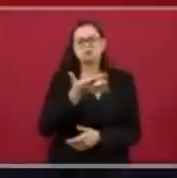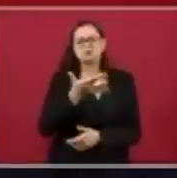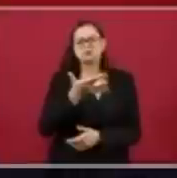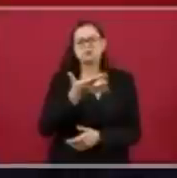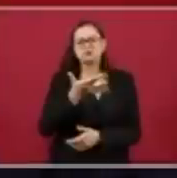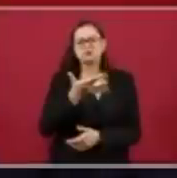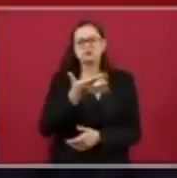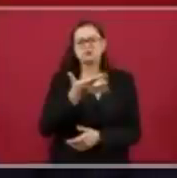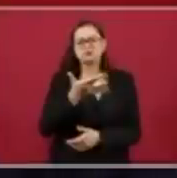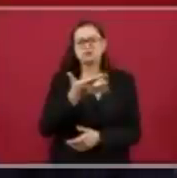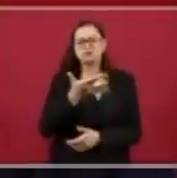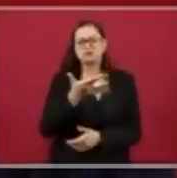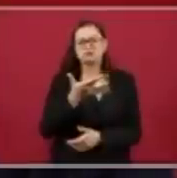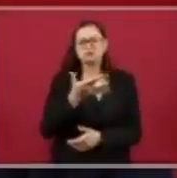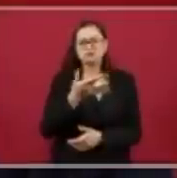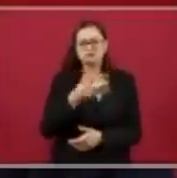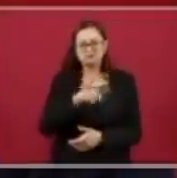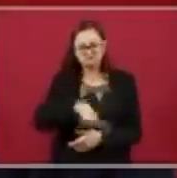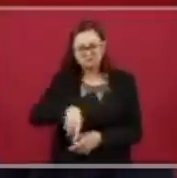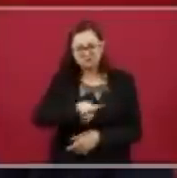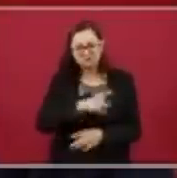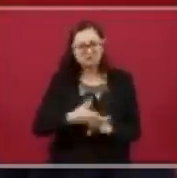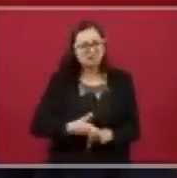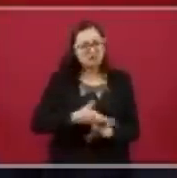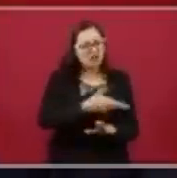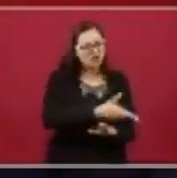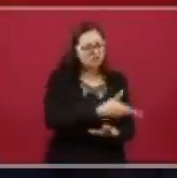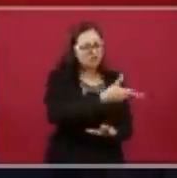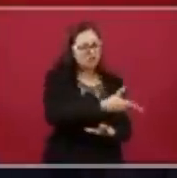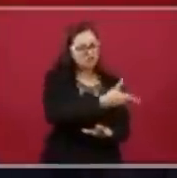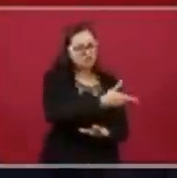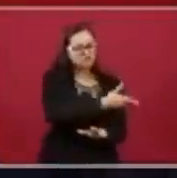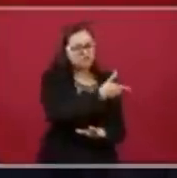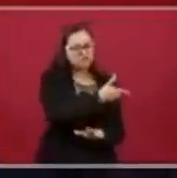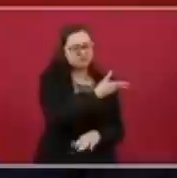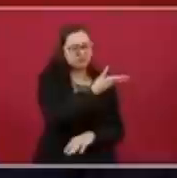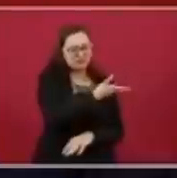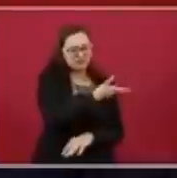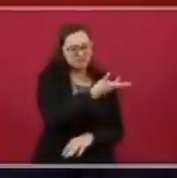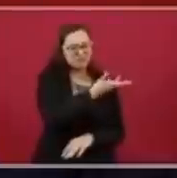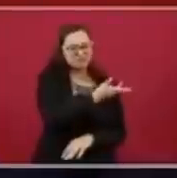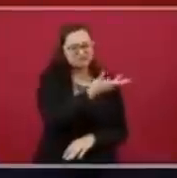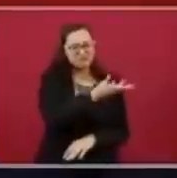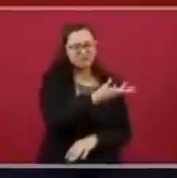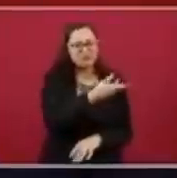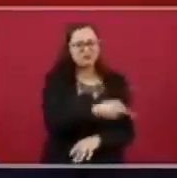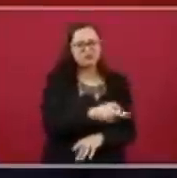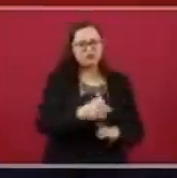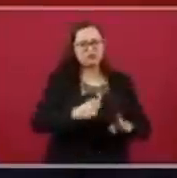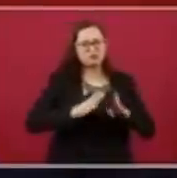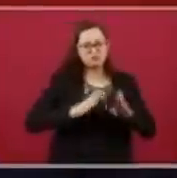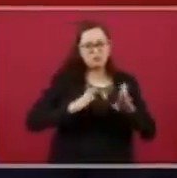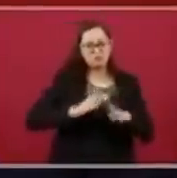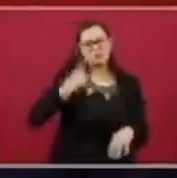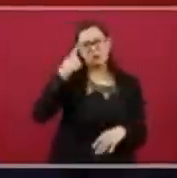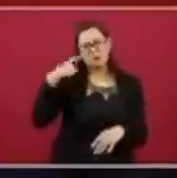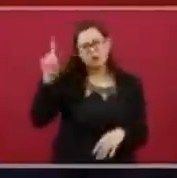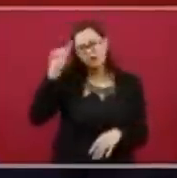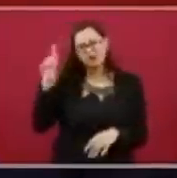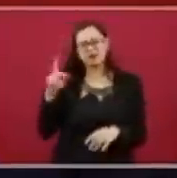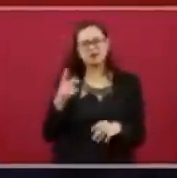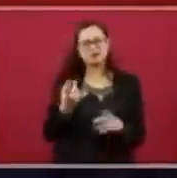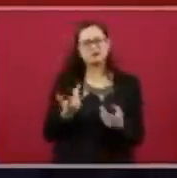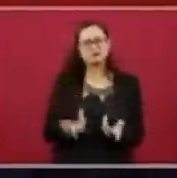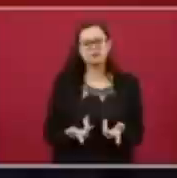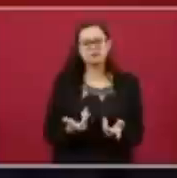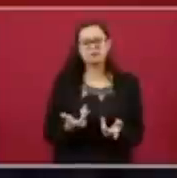por las características anteriores se llevaban a cabo tanto en la Marina como en el Ejército.